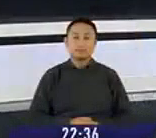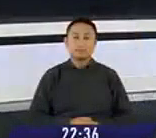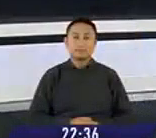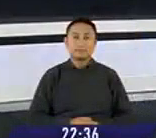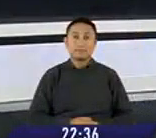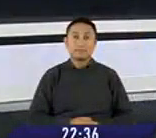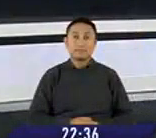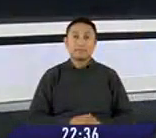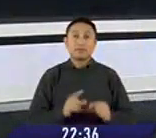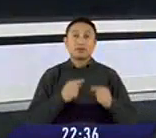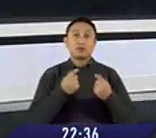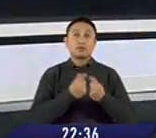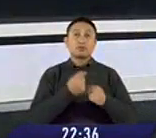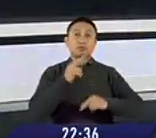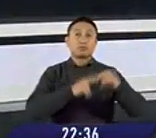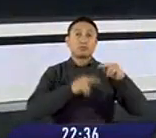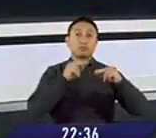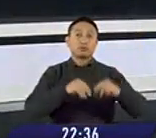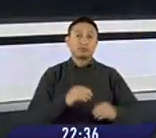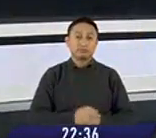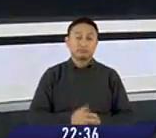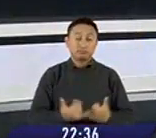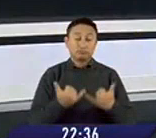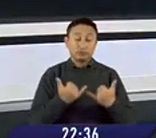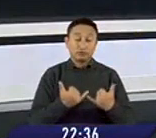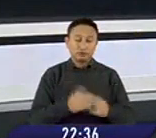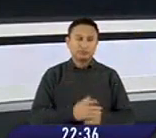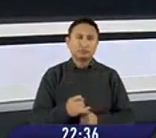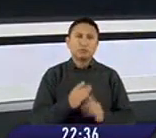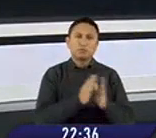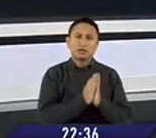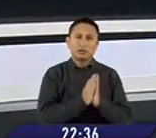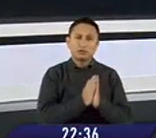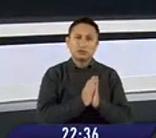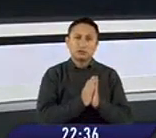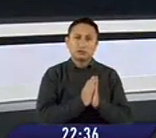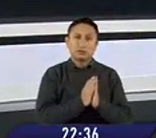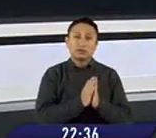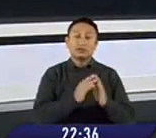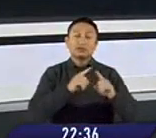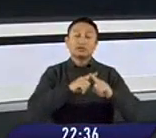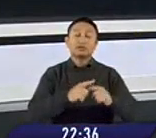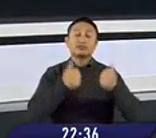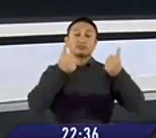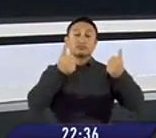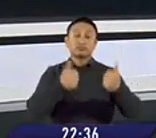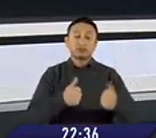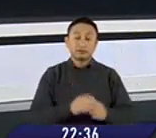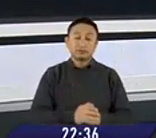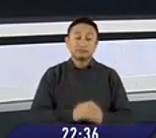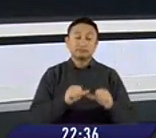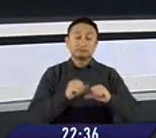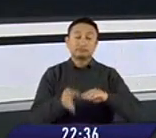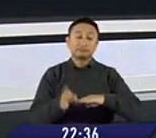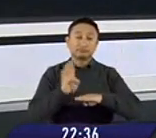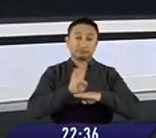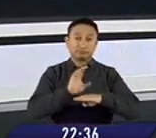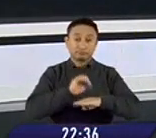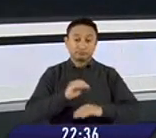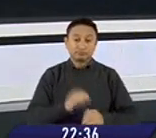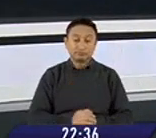El movimiento Construye se deslindó de la impugnación efectuada por el ex candidato a asambleísta por el